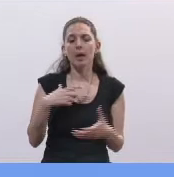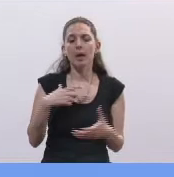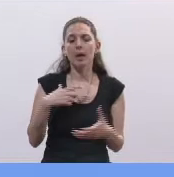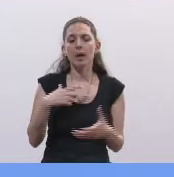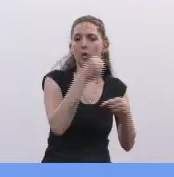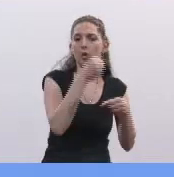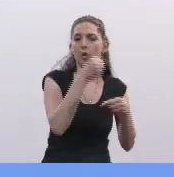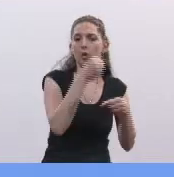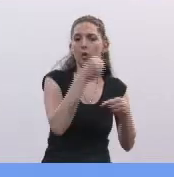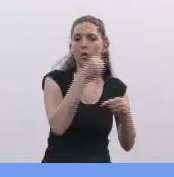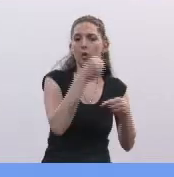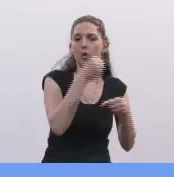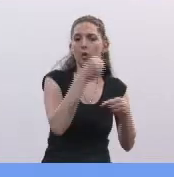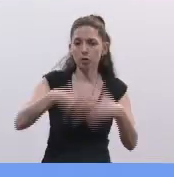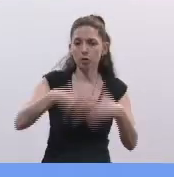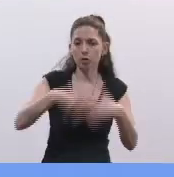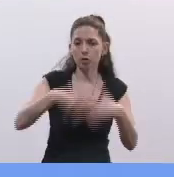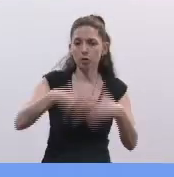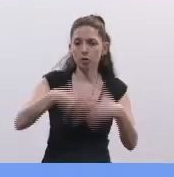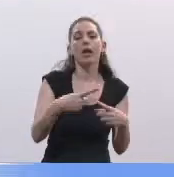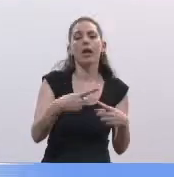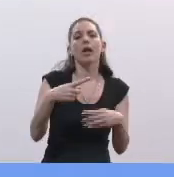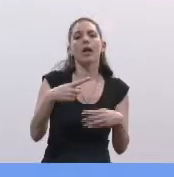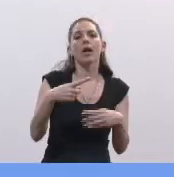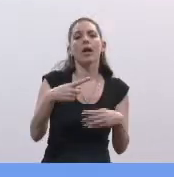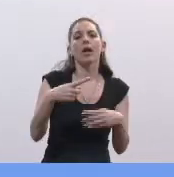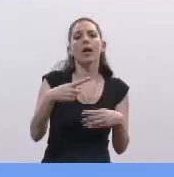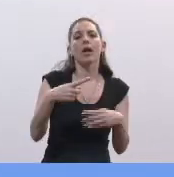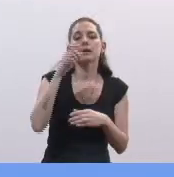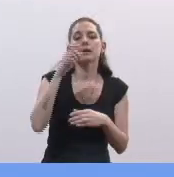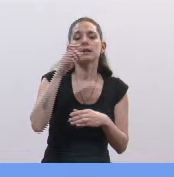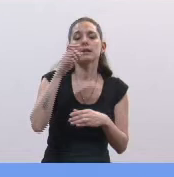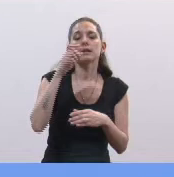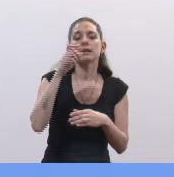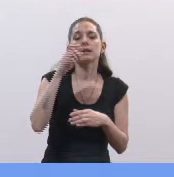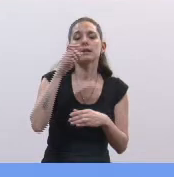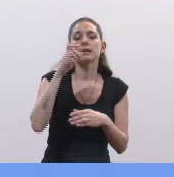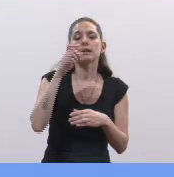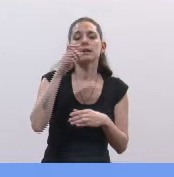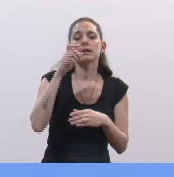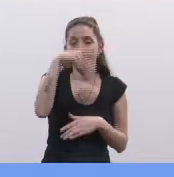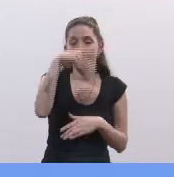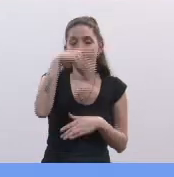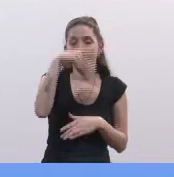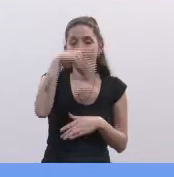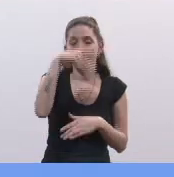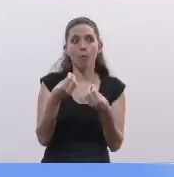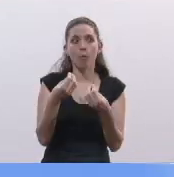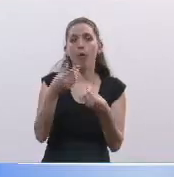equipo de trabajo, de nuestro proyecto político de la provincia de Río Negro, que tiene por finalidad